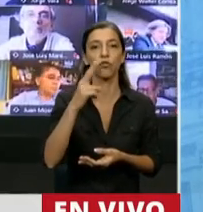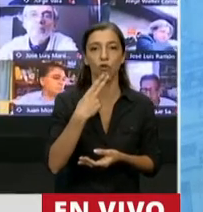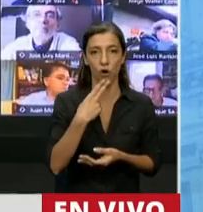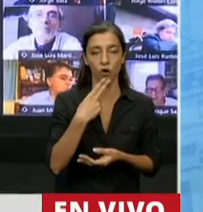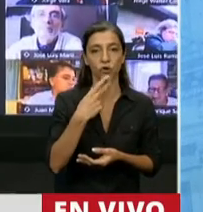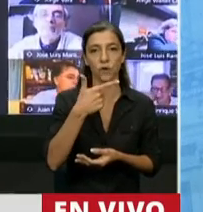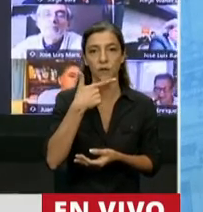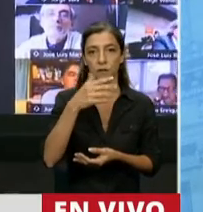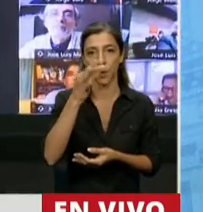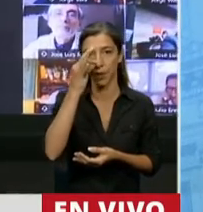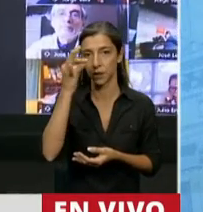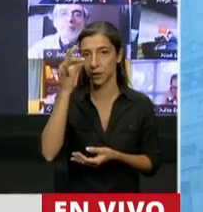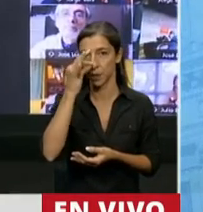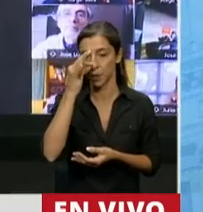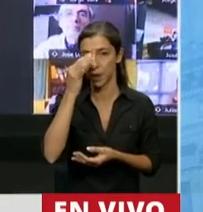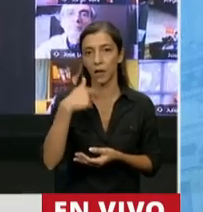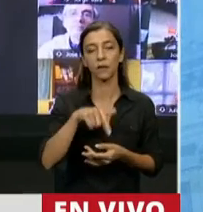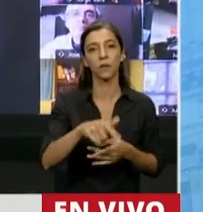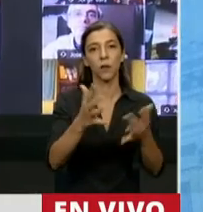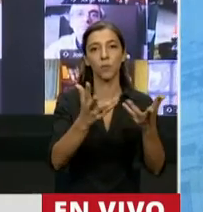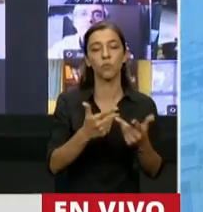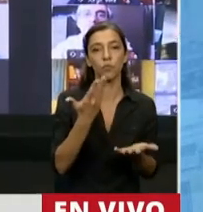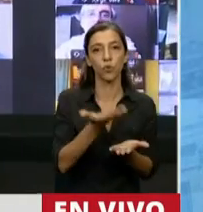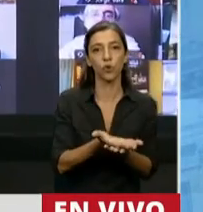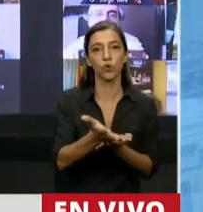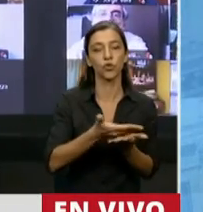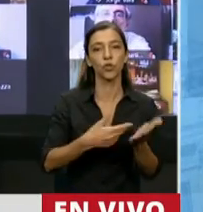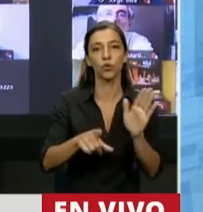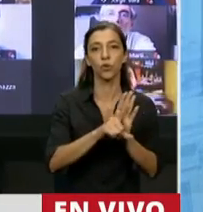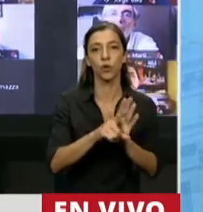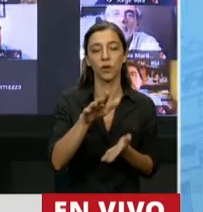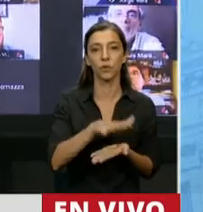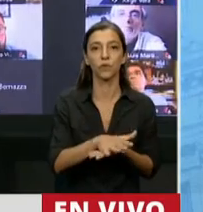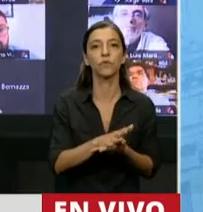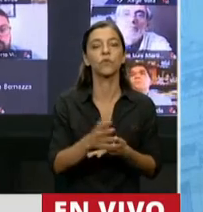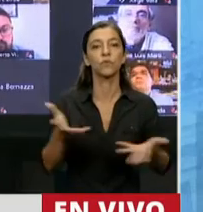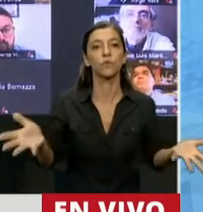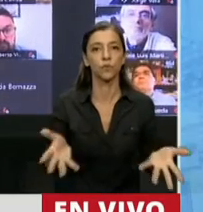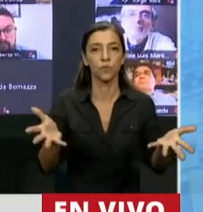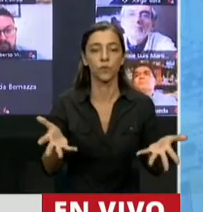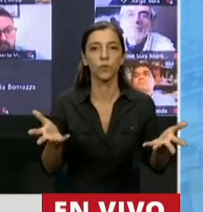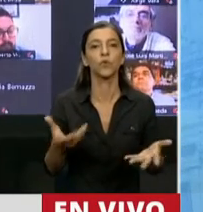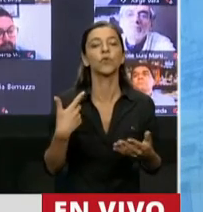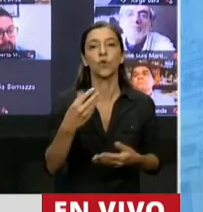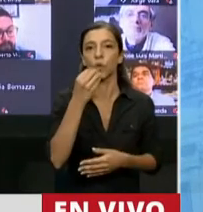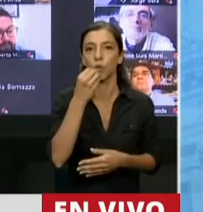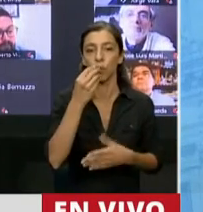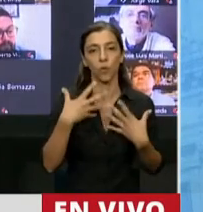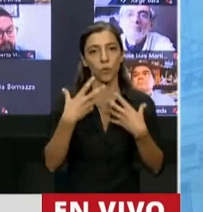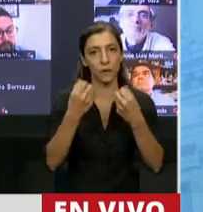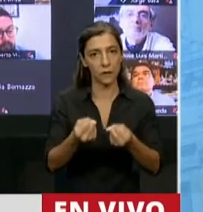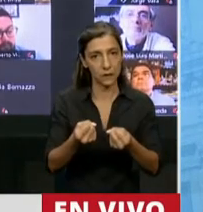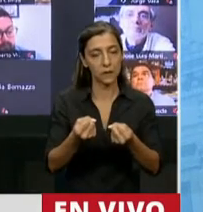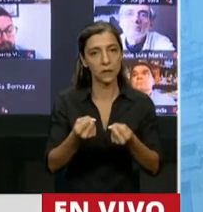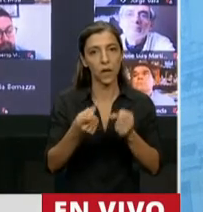011-S2020, proyecto de ley en revisión de promoción de la alimentación saludable, etiquetado informativo y visible,